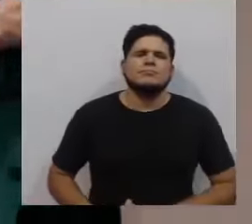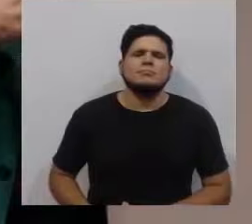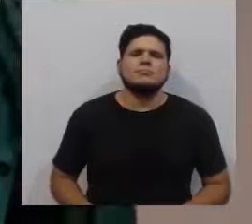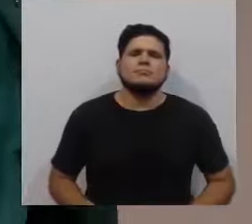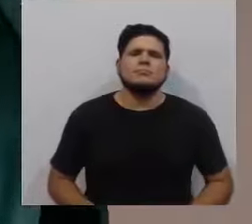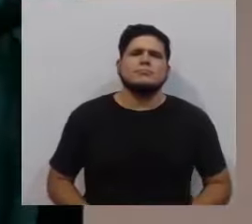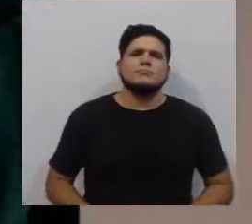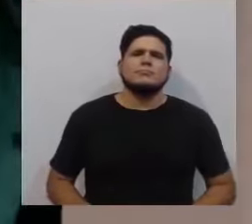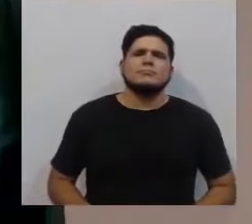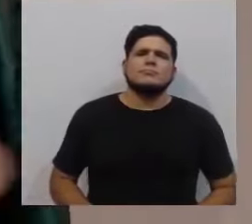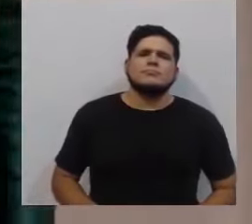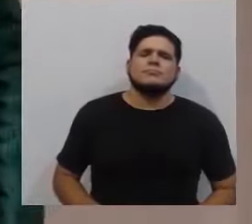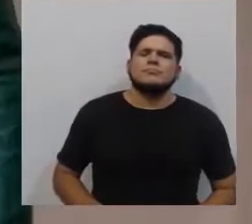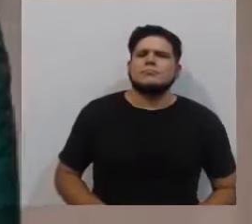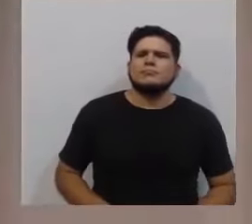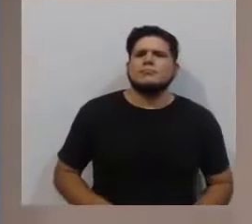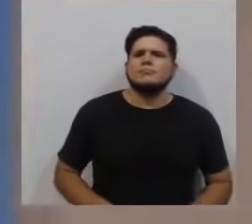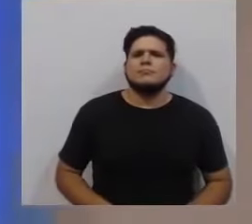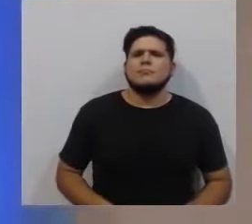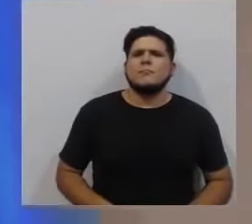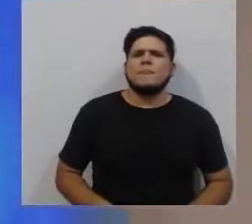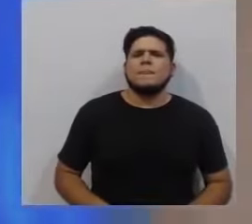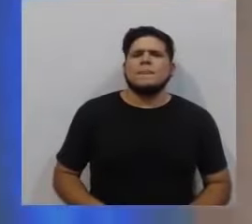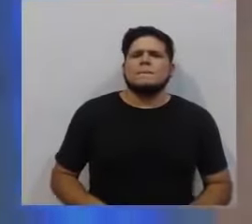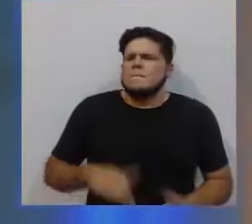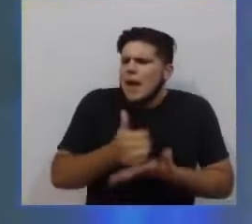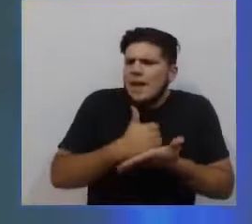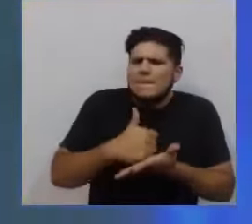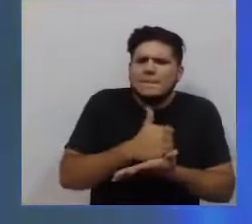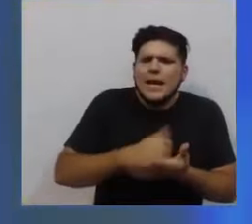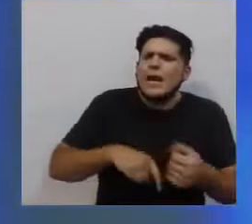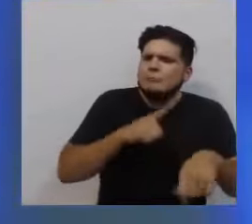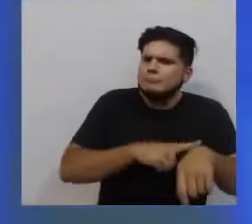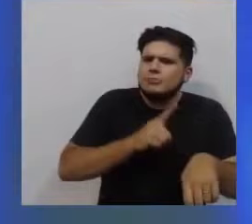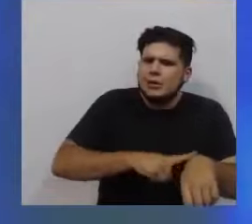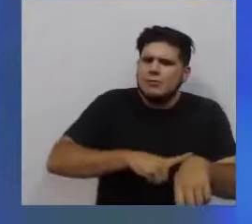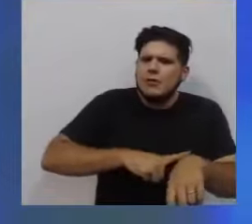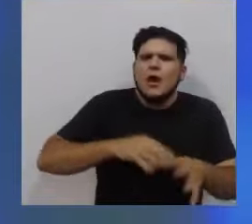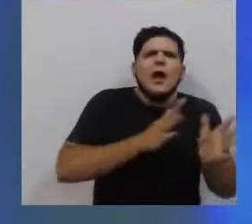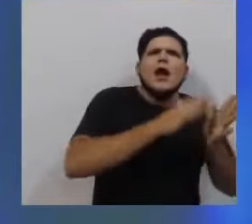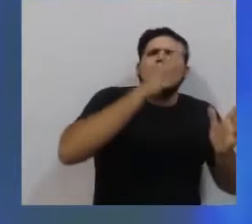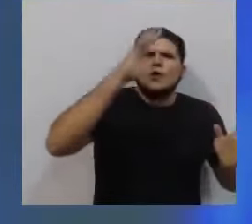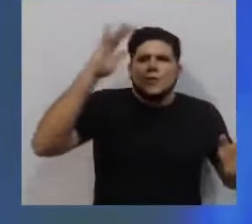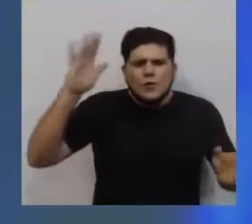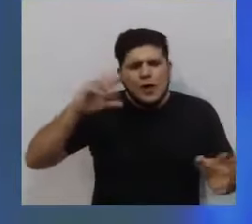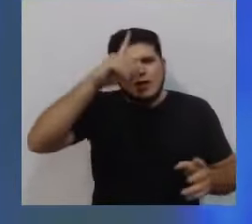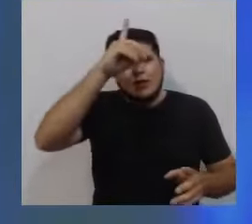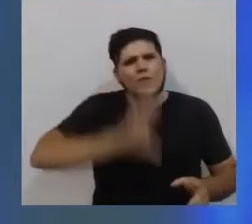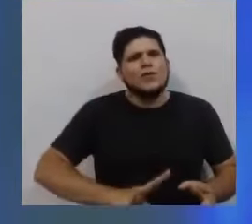es cuestión de días y la gloria de dios se manifiesta el capítulo 2 verso